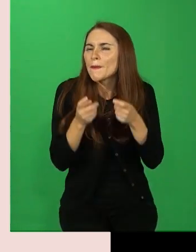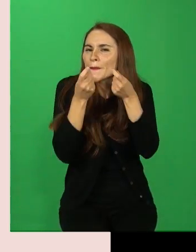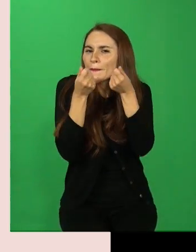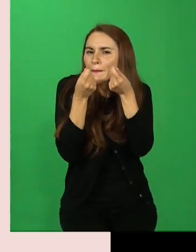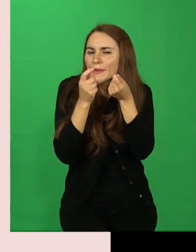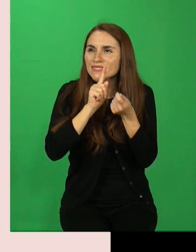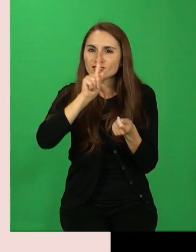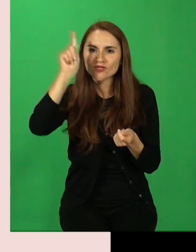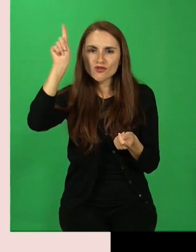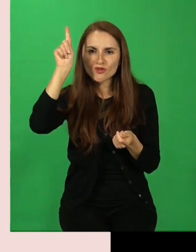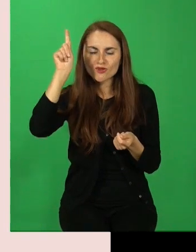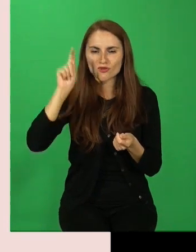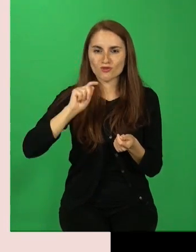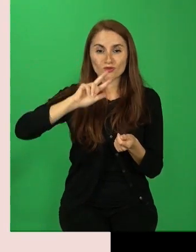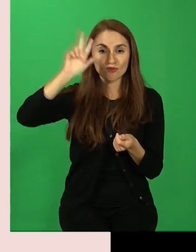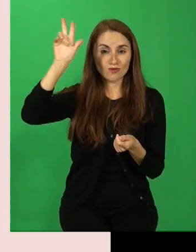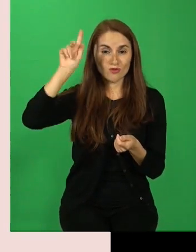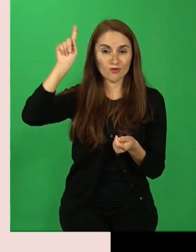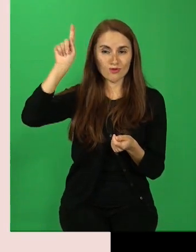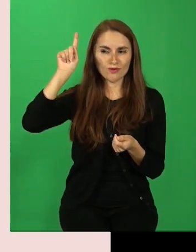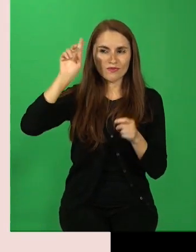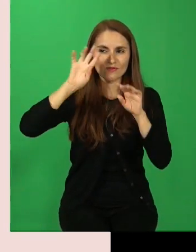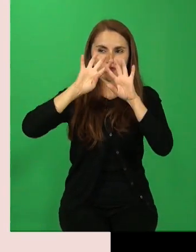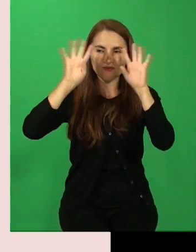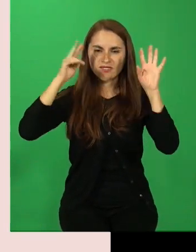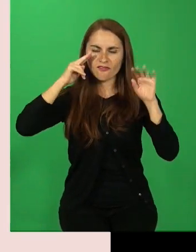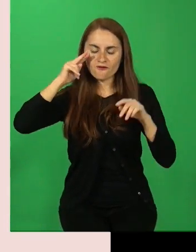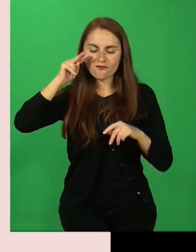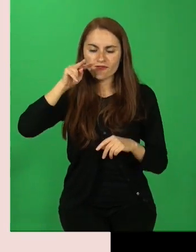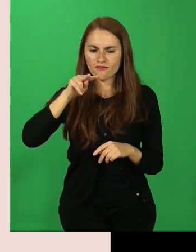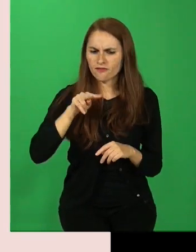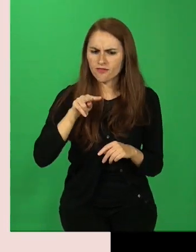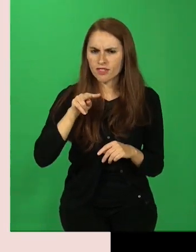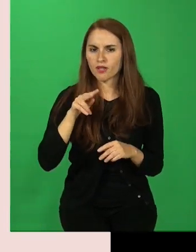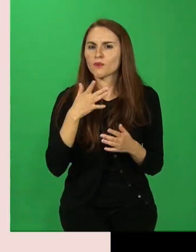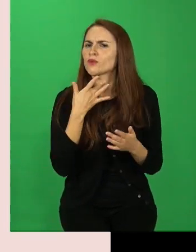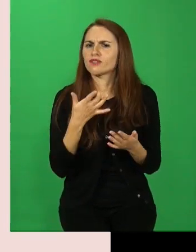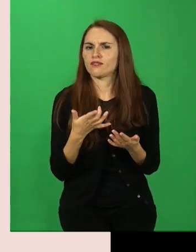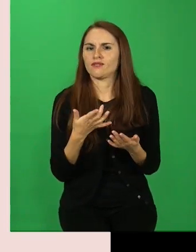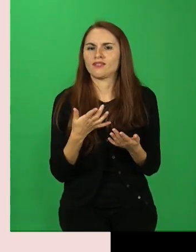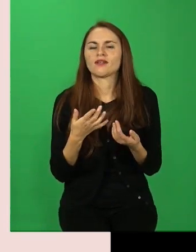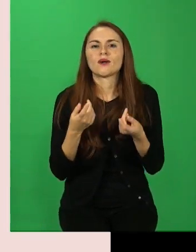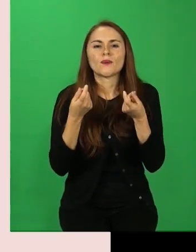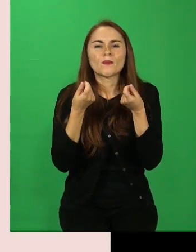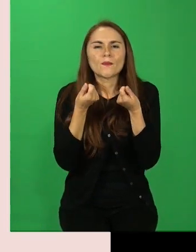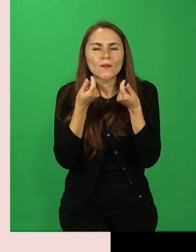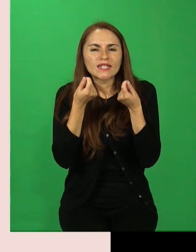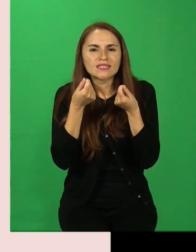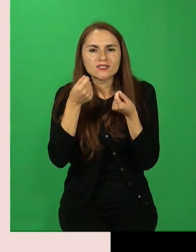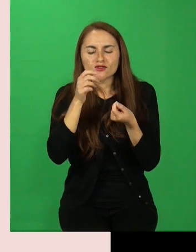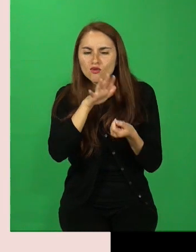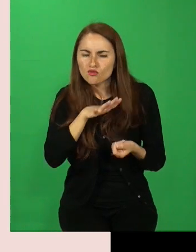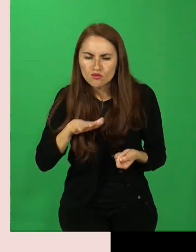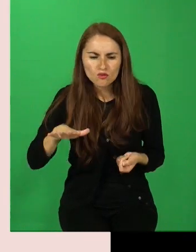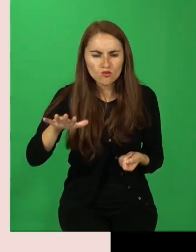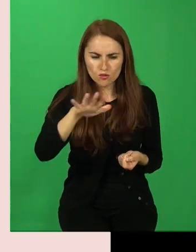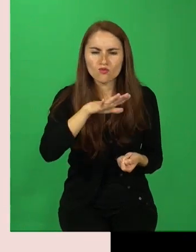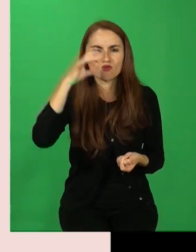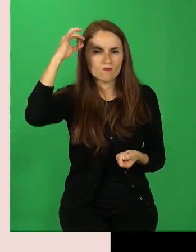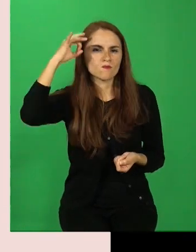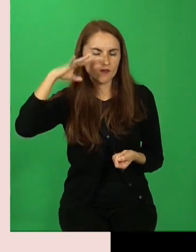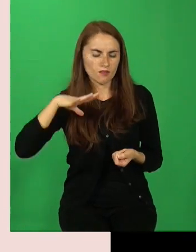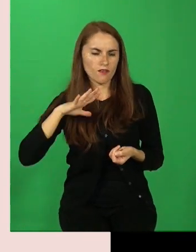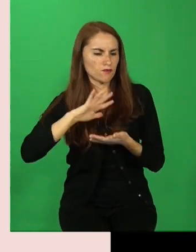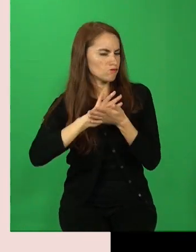de Dios. El narrador omnisciente es conocido como el que todo lo sabe.